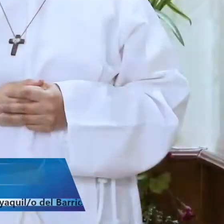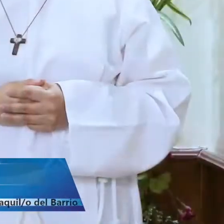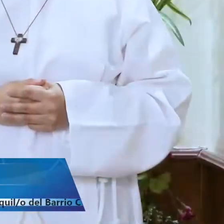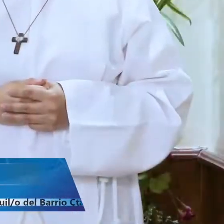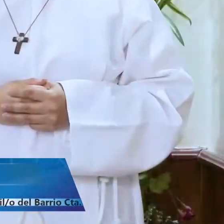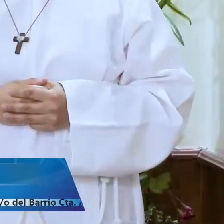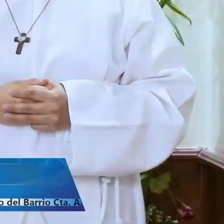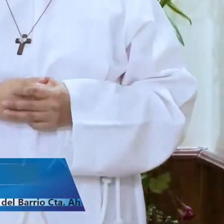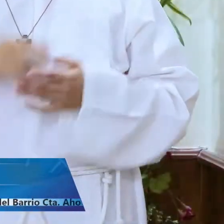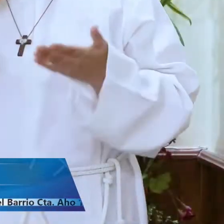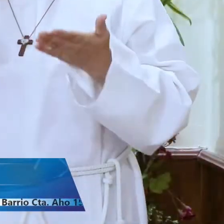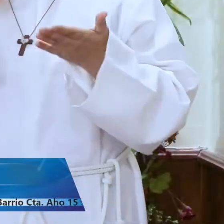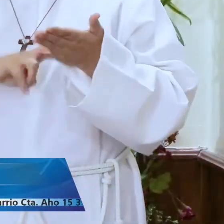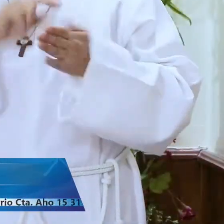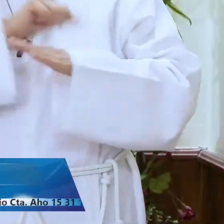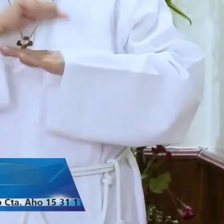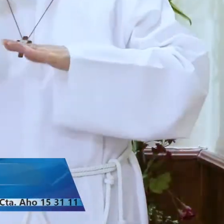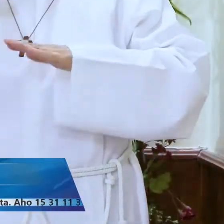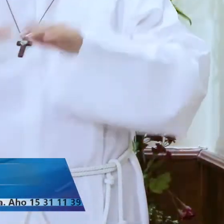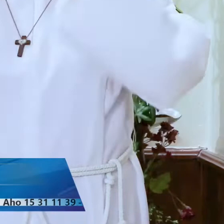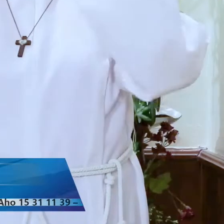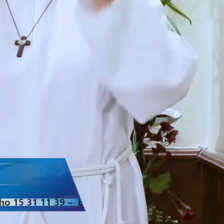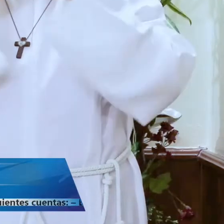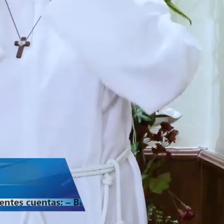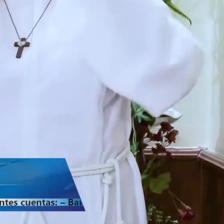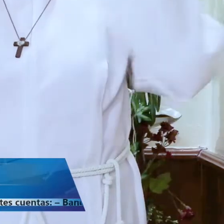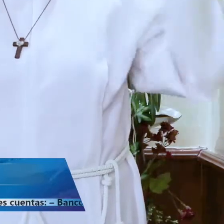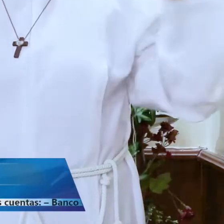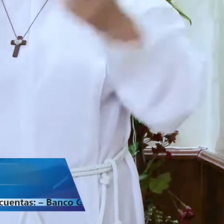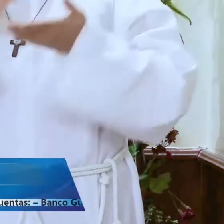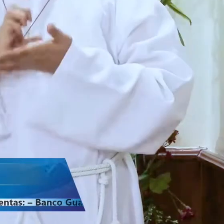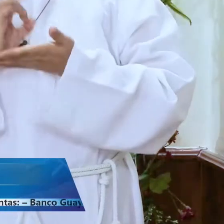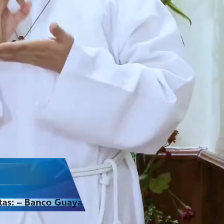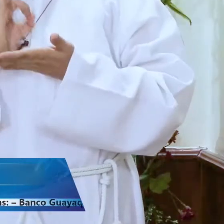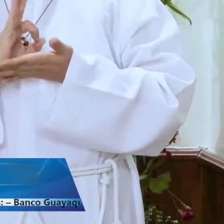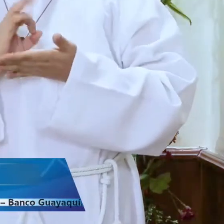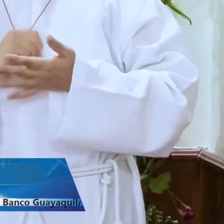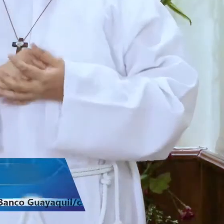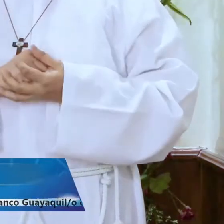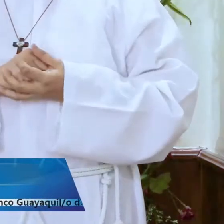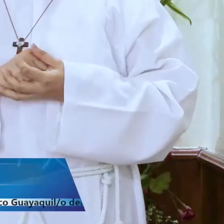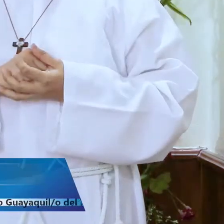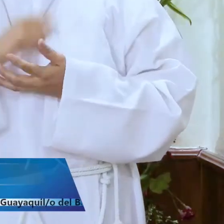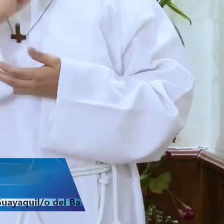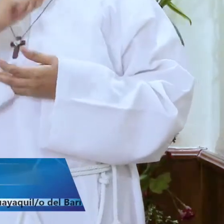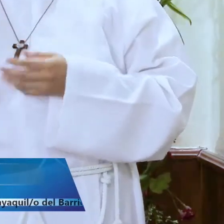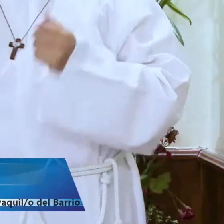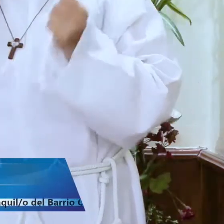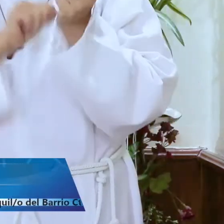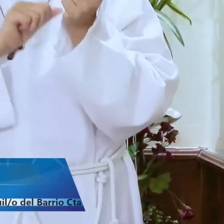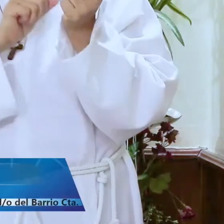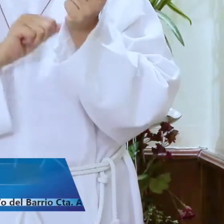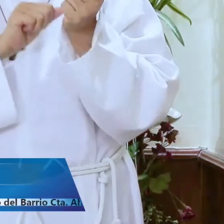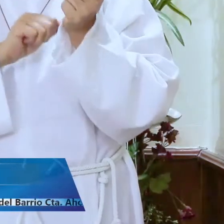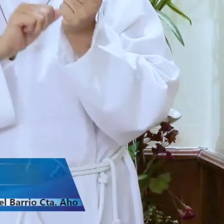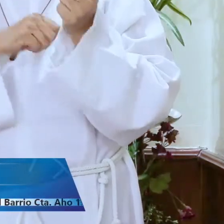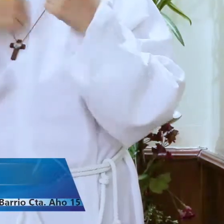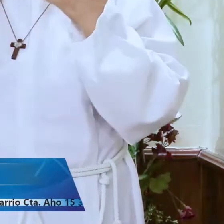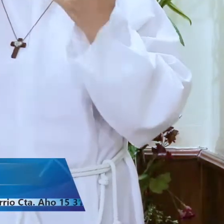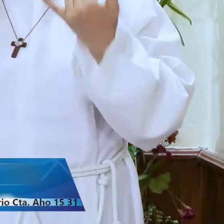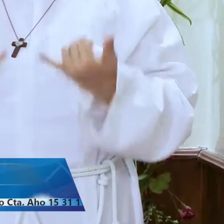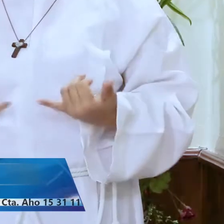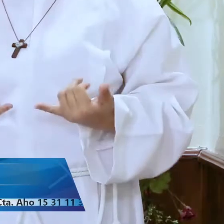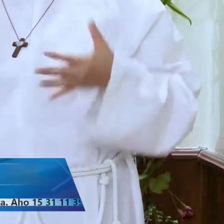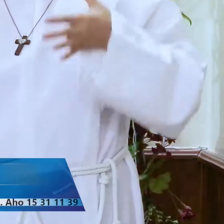de la carta del apóstol san pablo a los efesios y hermanos ahora